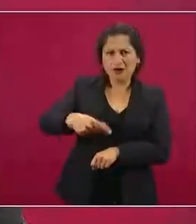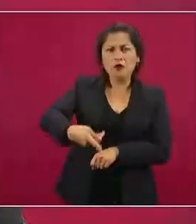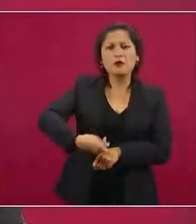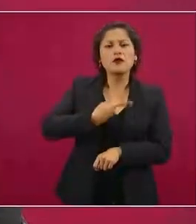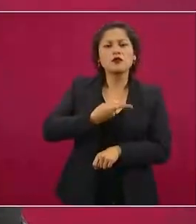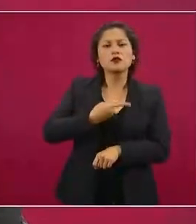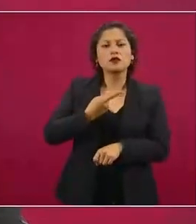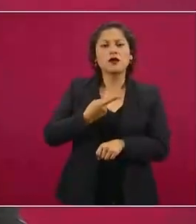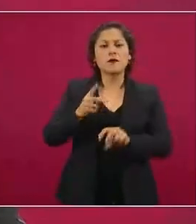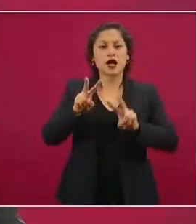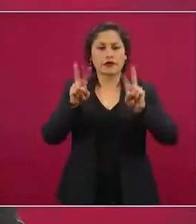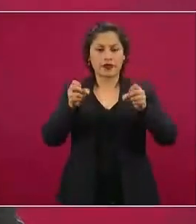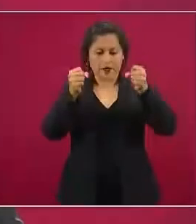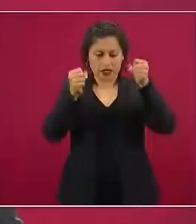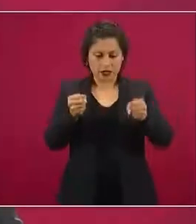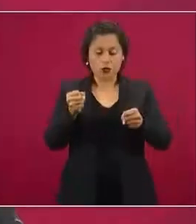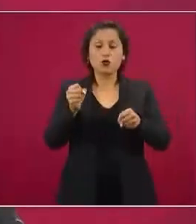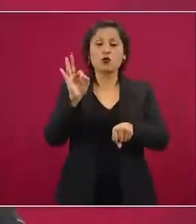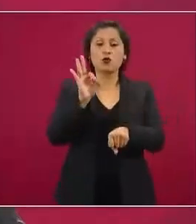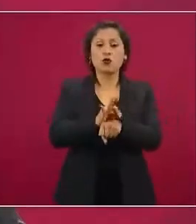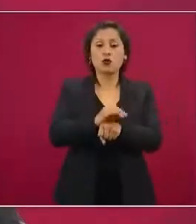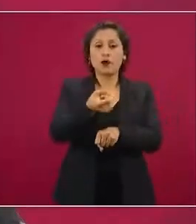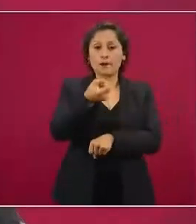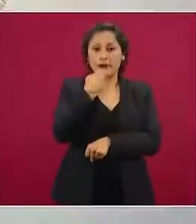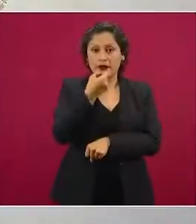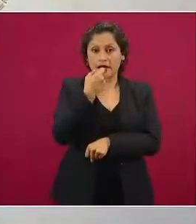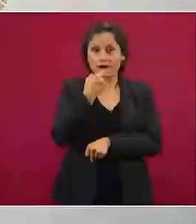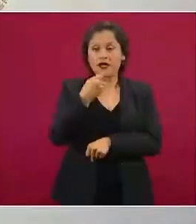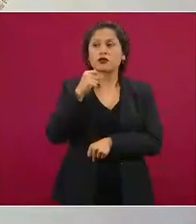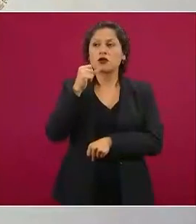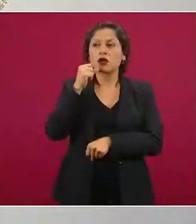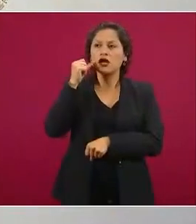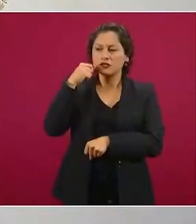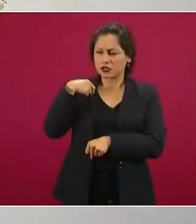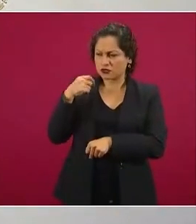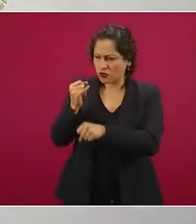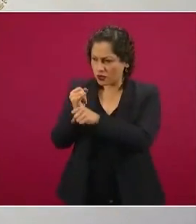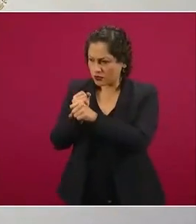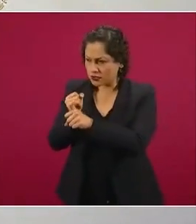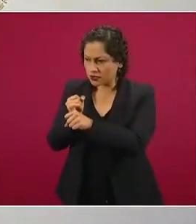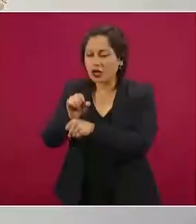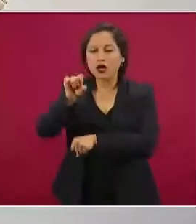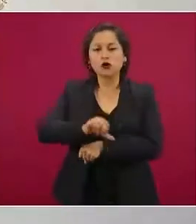asegurados los medicamentos, hoy les puedo contestar que sí,